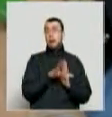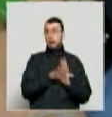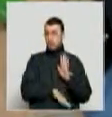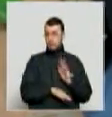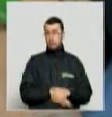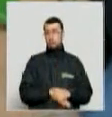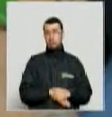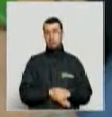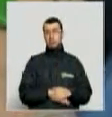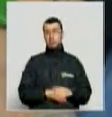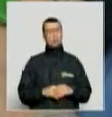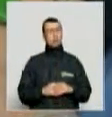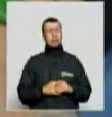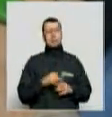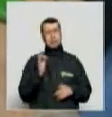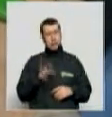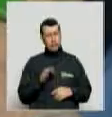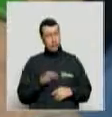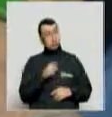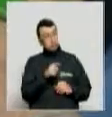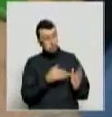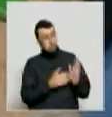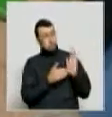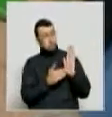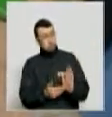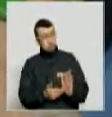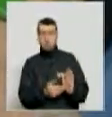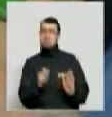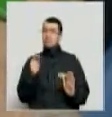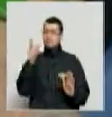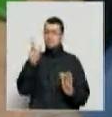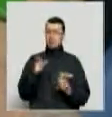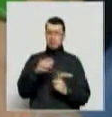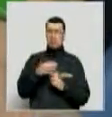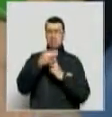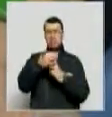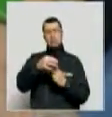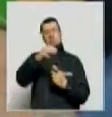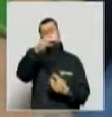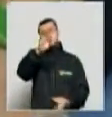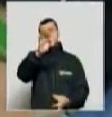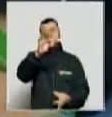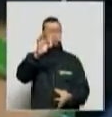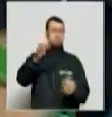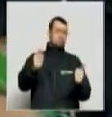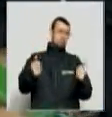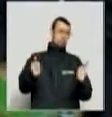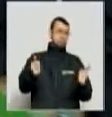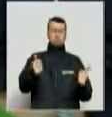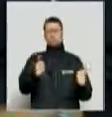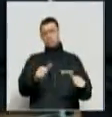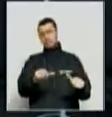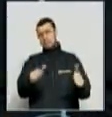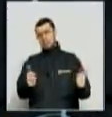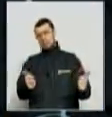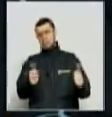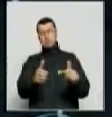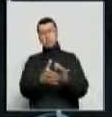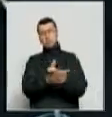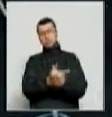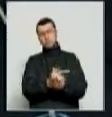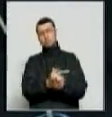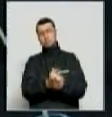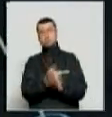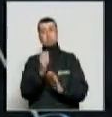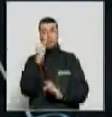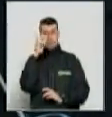es un examen que siempre que haya el resultado pasa por manos del especialista, en este caso el doctor Freddy Rosero, para que sea estudiado y